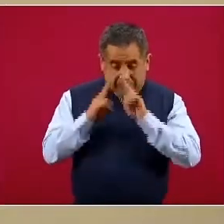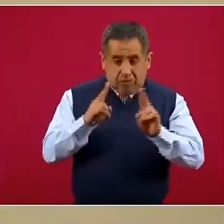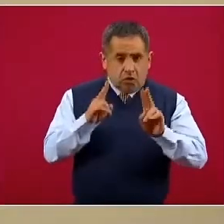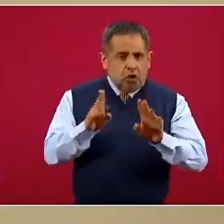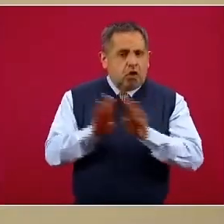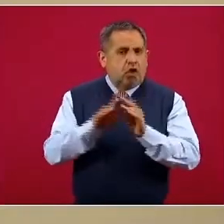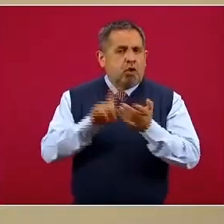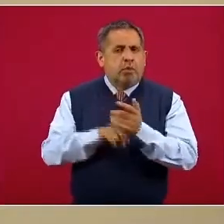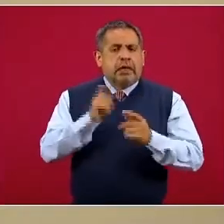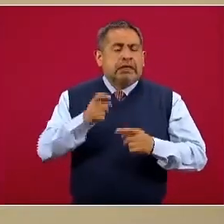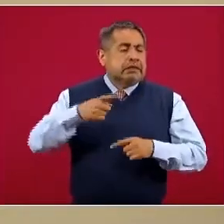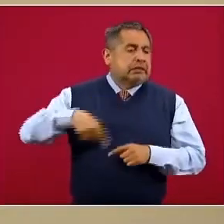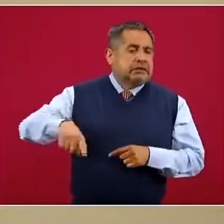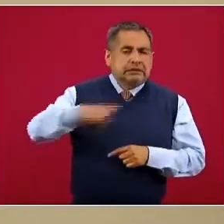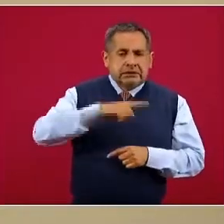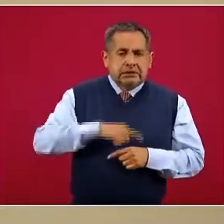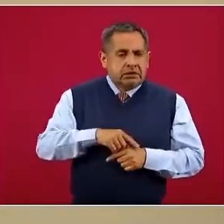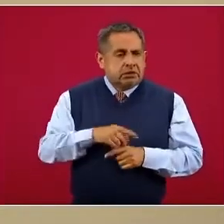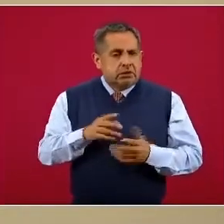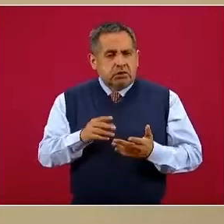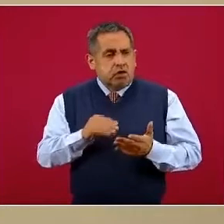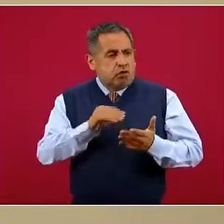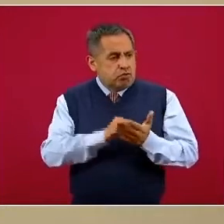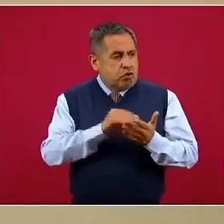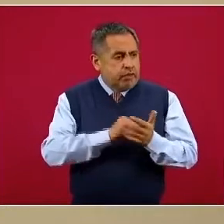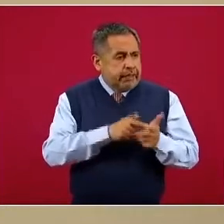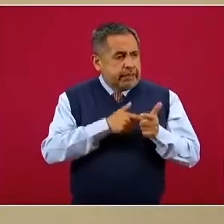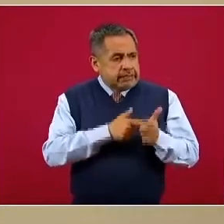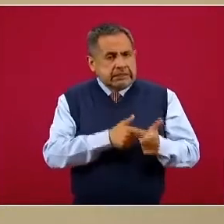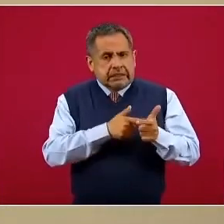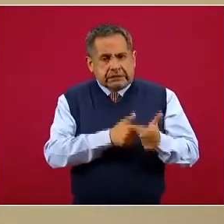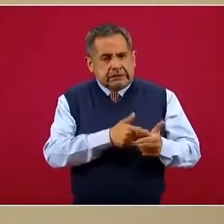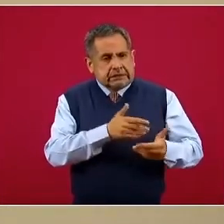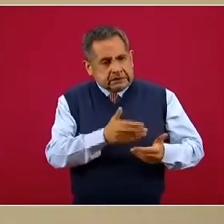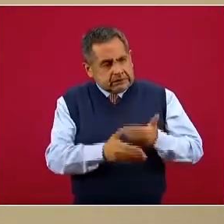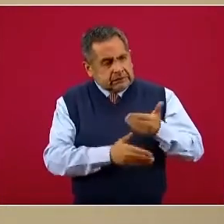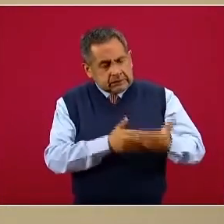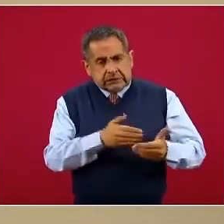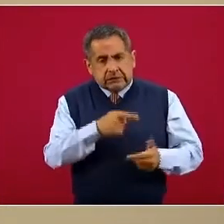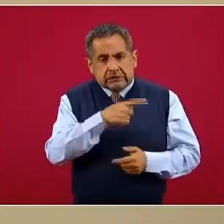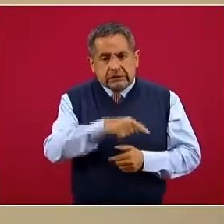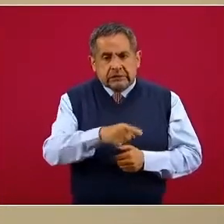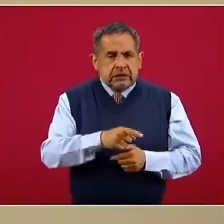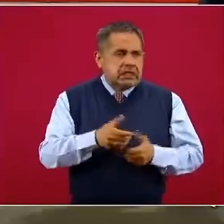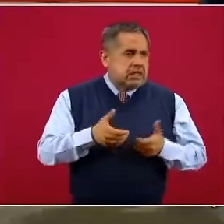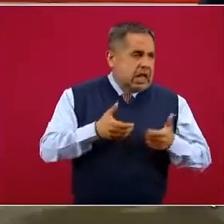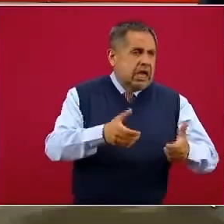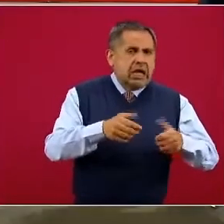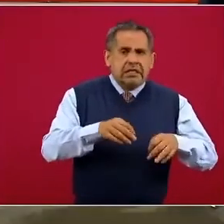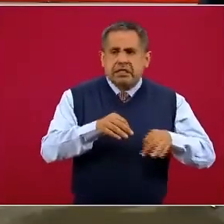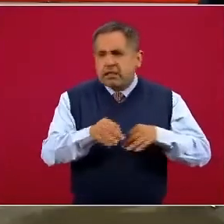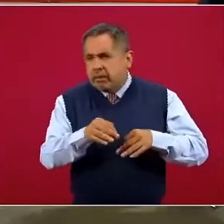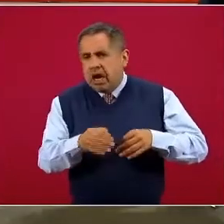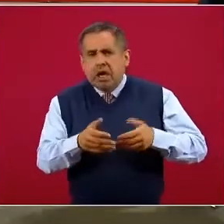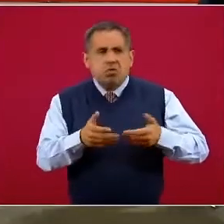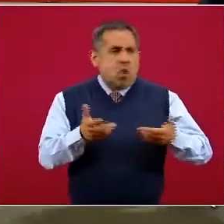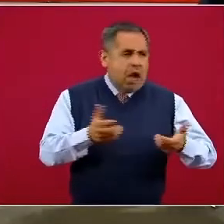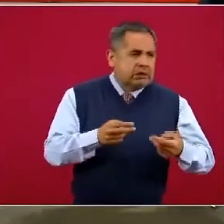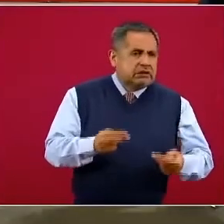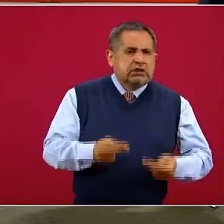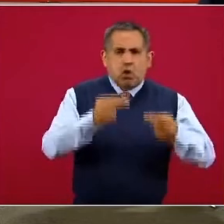a quienes han continuado su labor en las calles, en